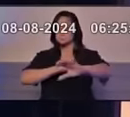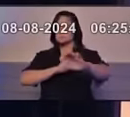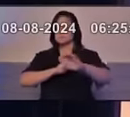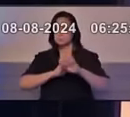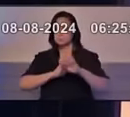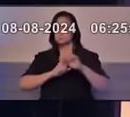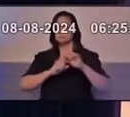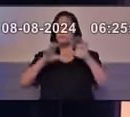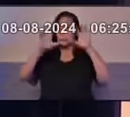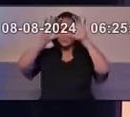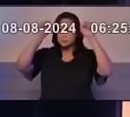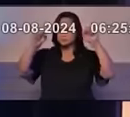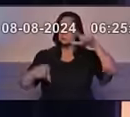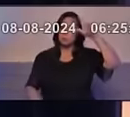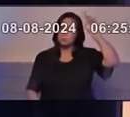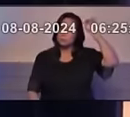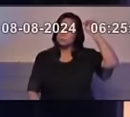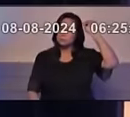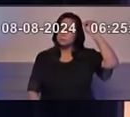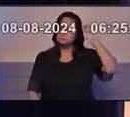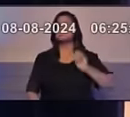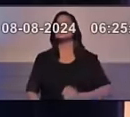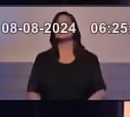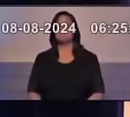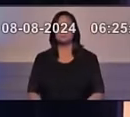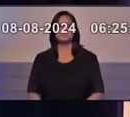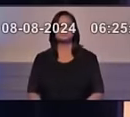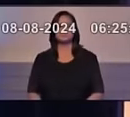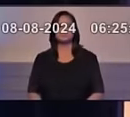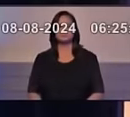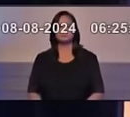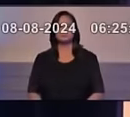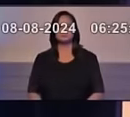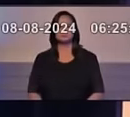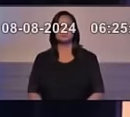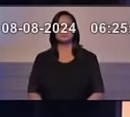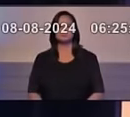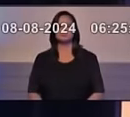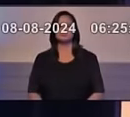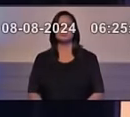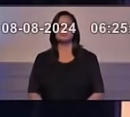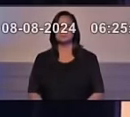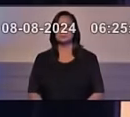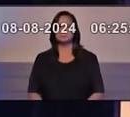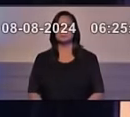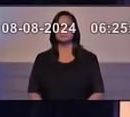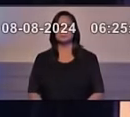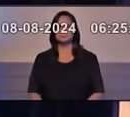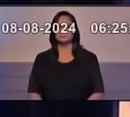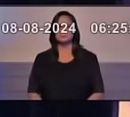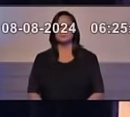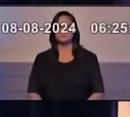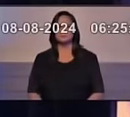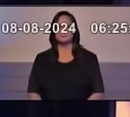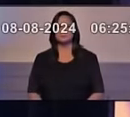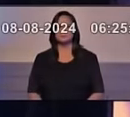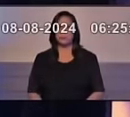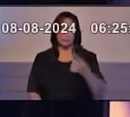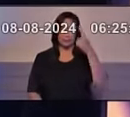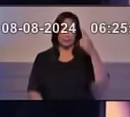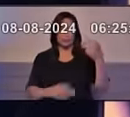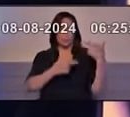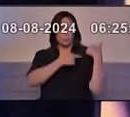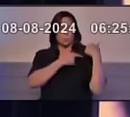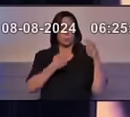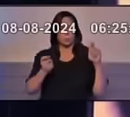los homicidios, estábamos antes en tanto, ahora estamos en un 4, en un 5, en un 9%. Pero yo